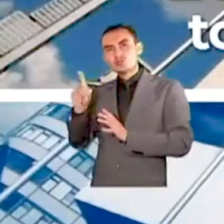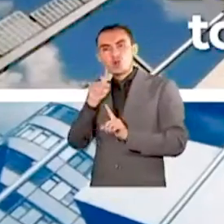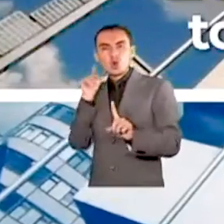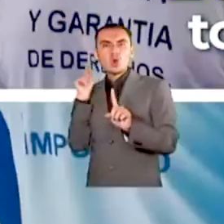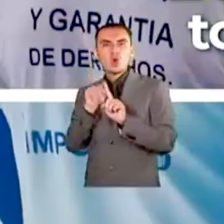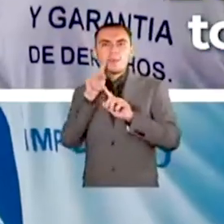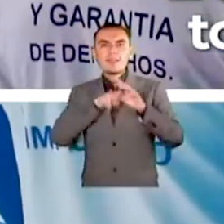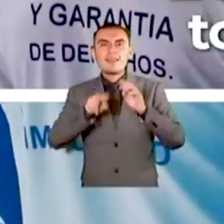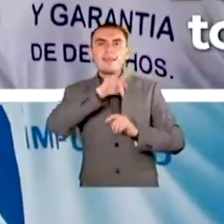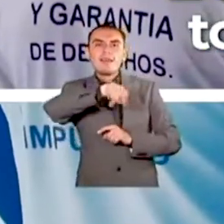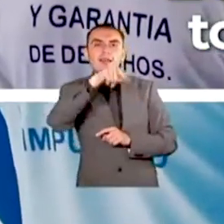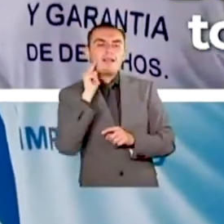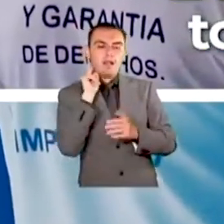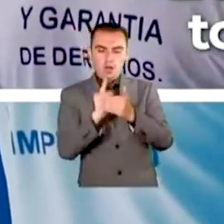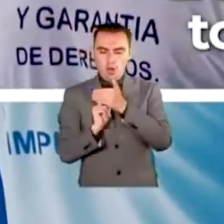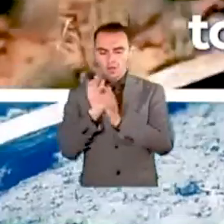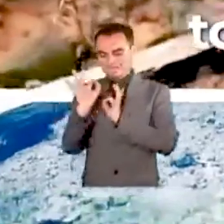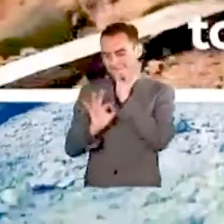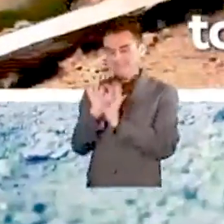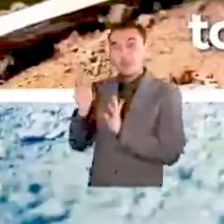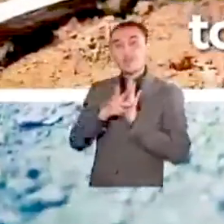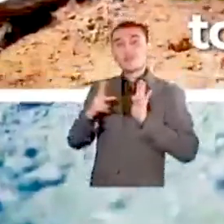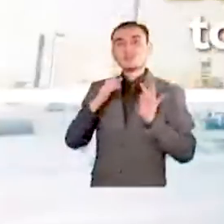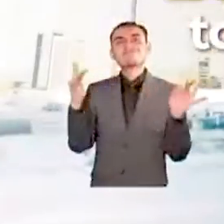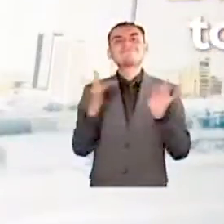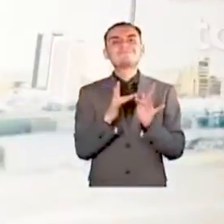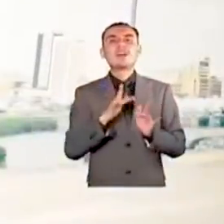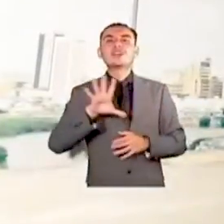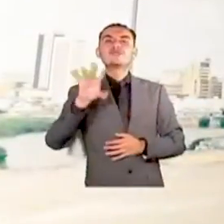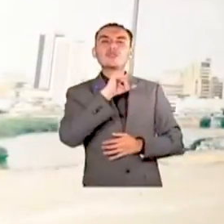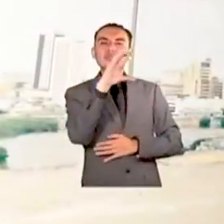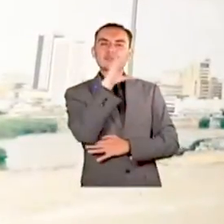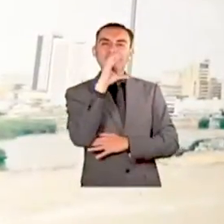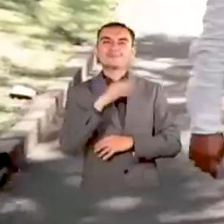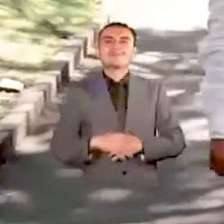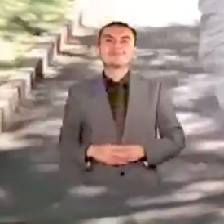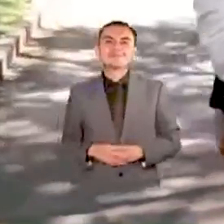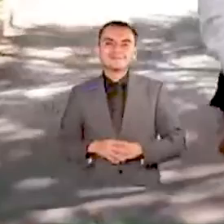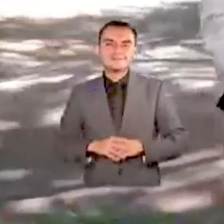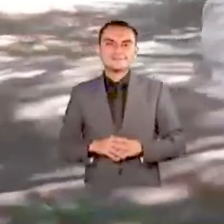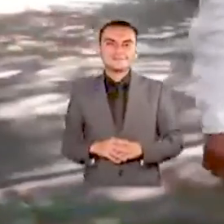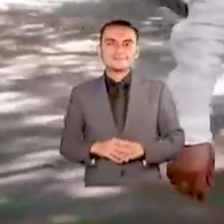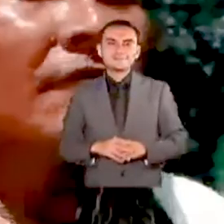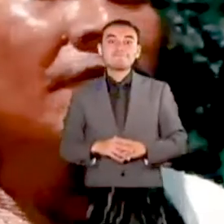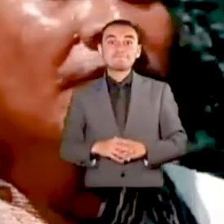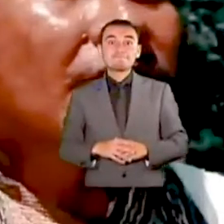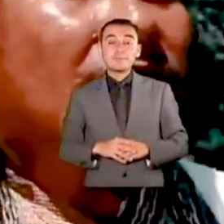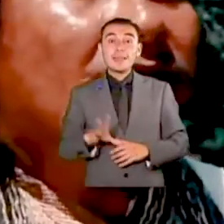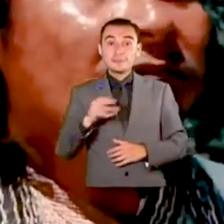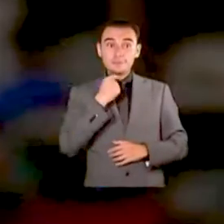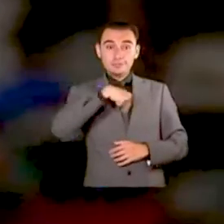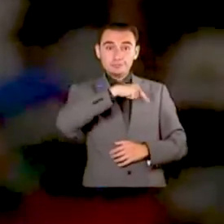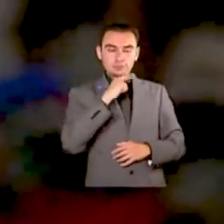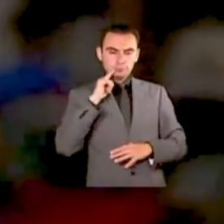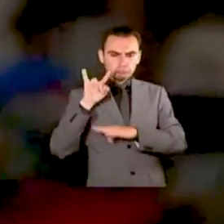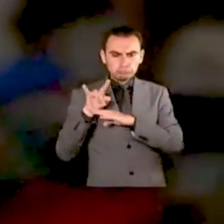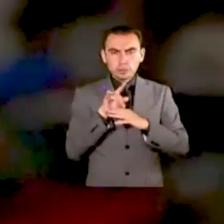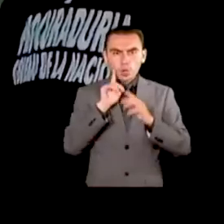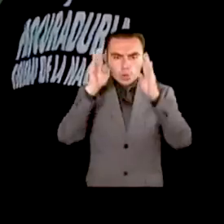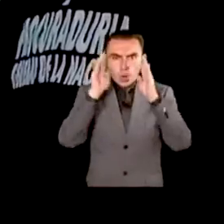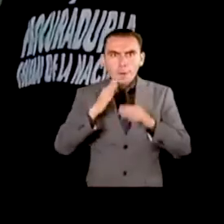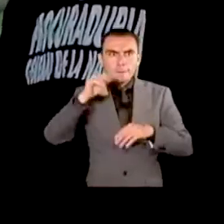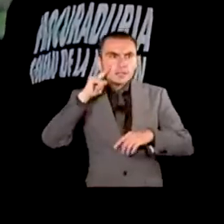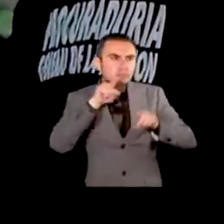misión constitucional de proteger y garantizar los derechos de todos los colombianos. Se ejerció vigilancia superior con